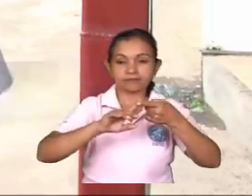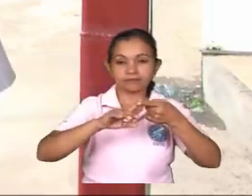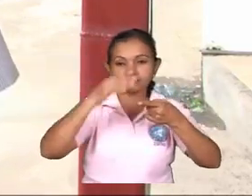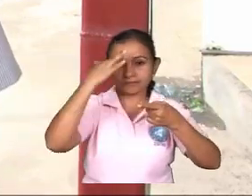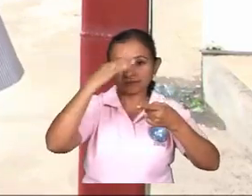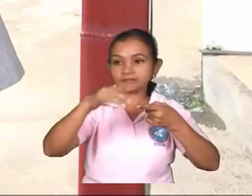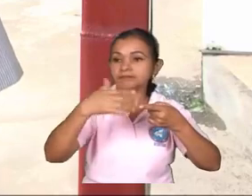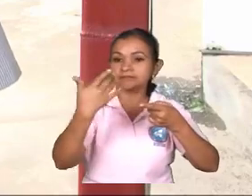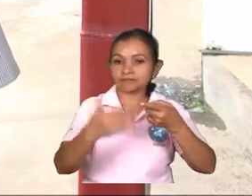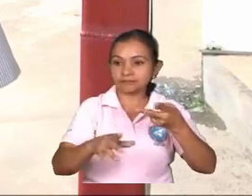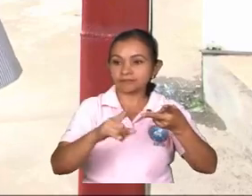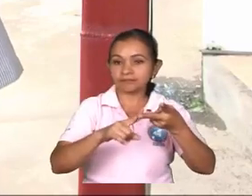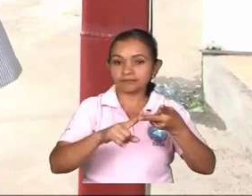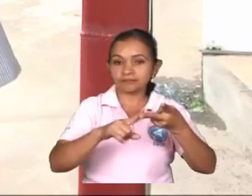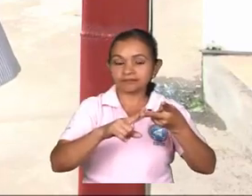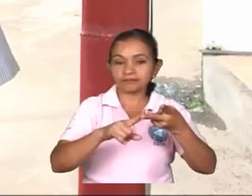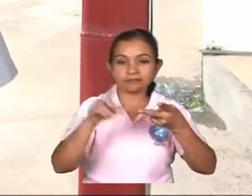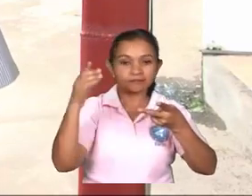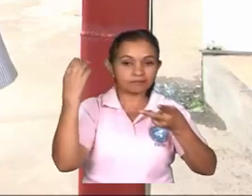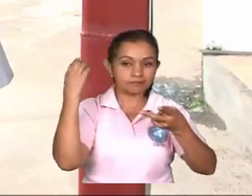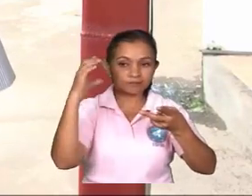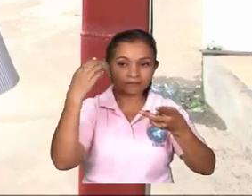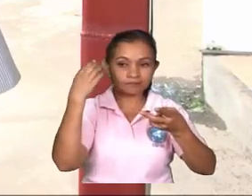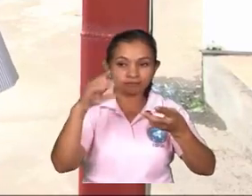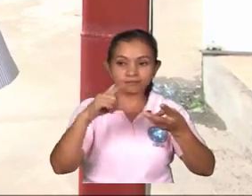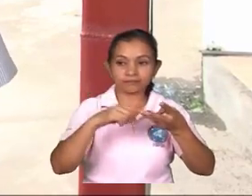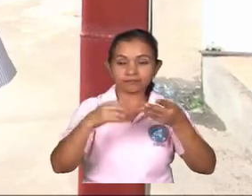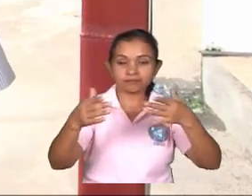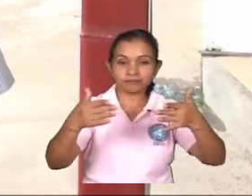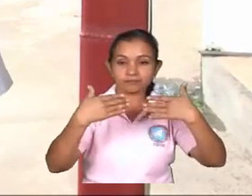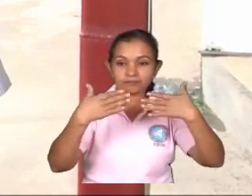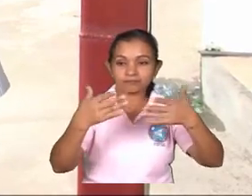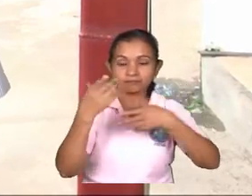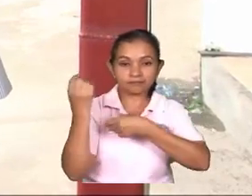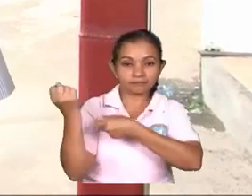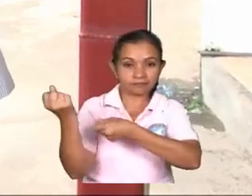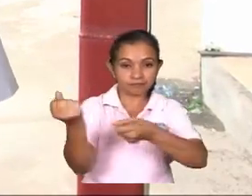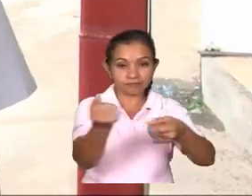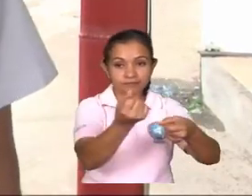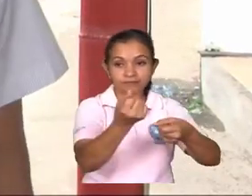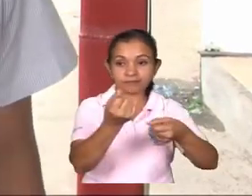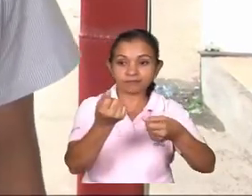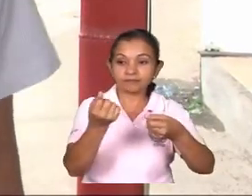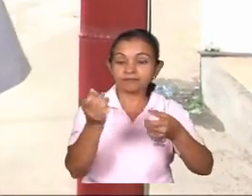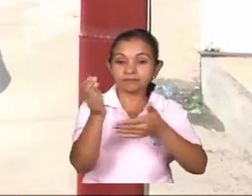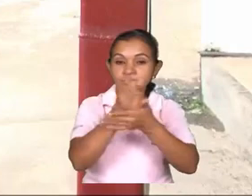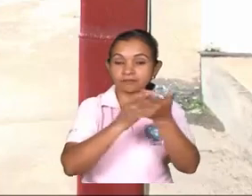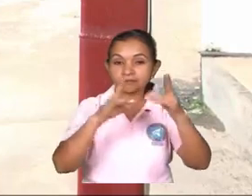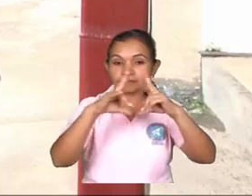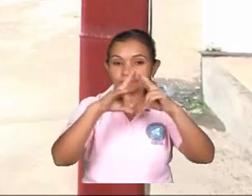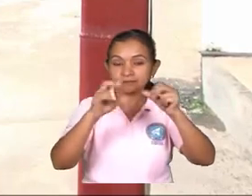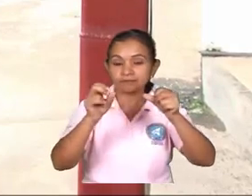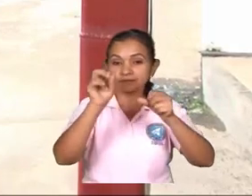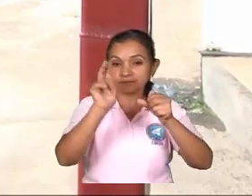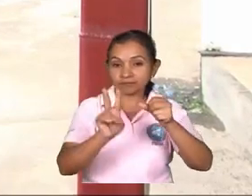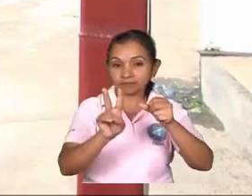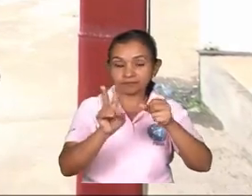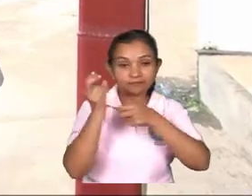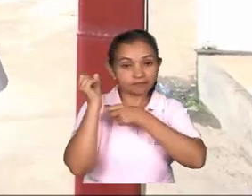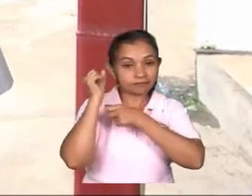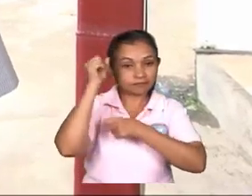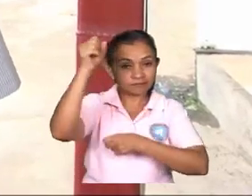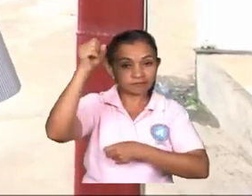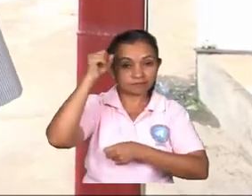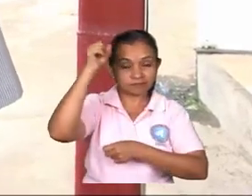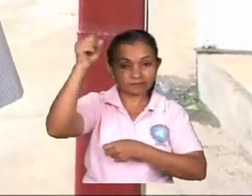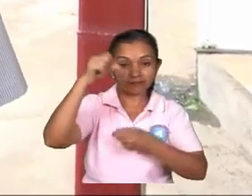México, la Liga Colombiana y también la Liga Panameña de Béisbol Profesional. Hay que destacar que Nicaragua es bicampeona de la Serie